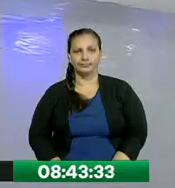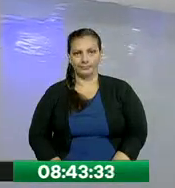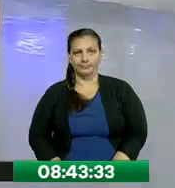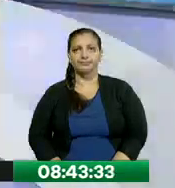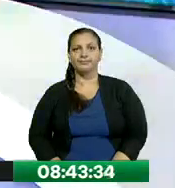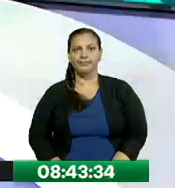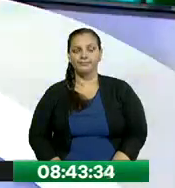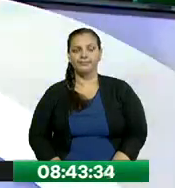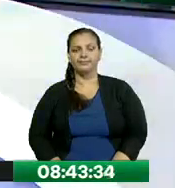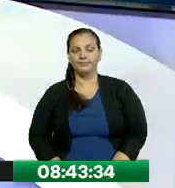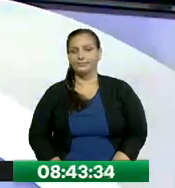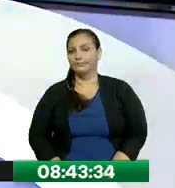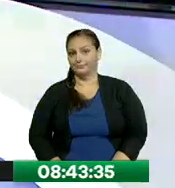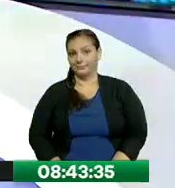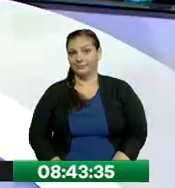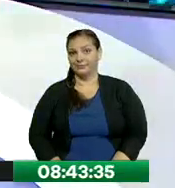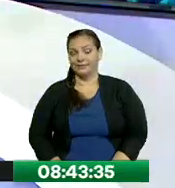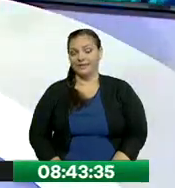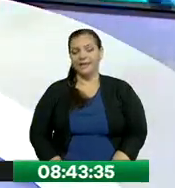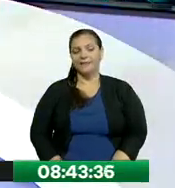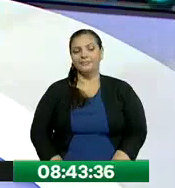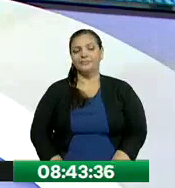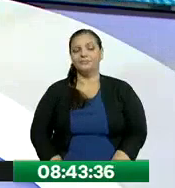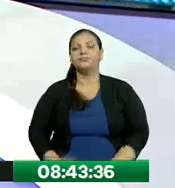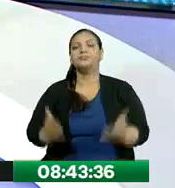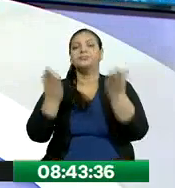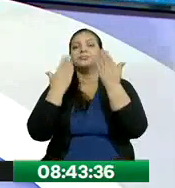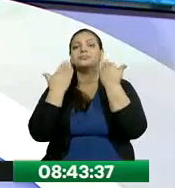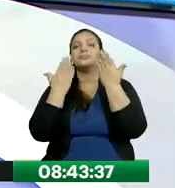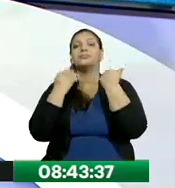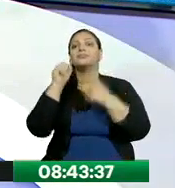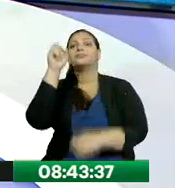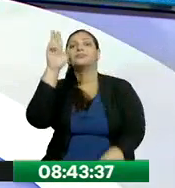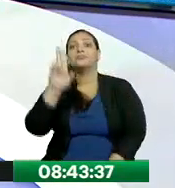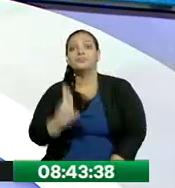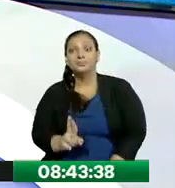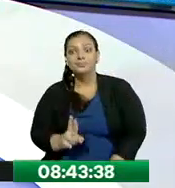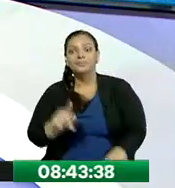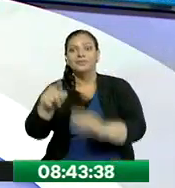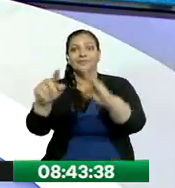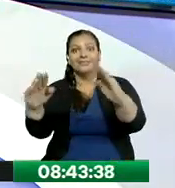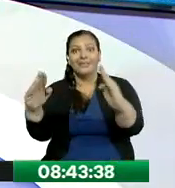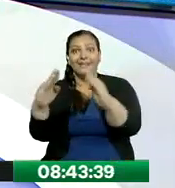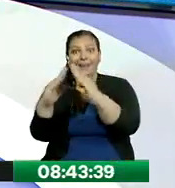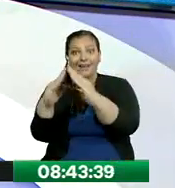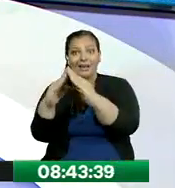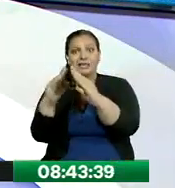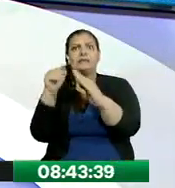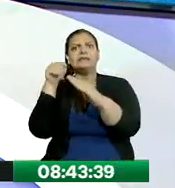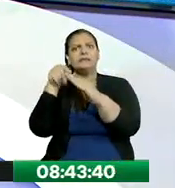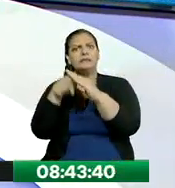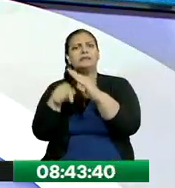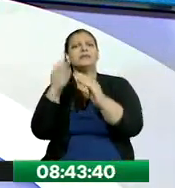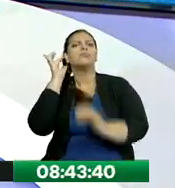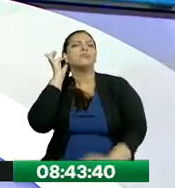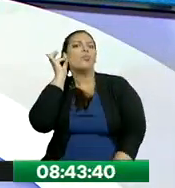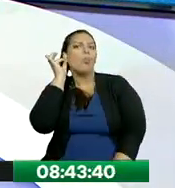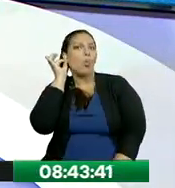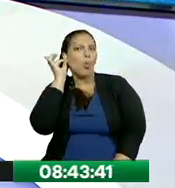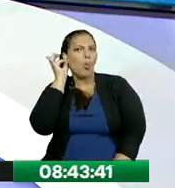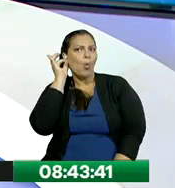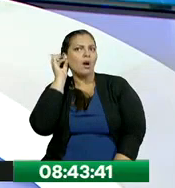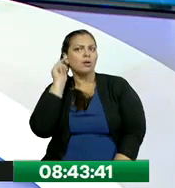por un incendio provocado en su vivienda, supuestamente por una expareja de su hijo, pide ayuda